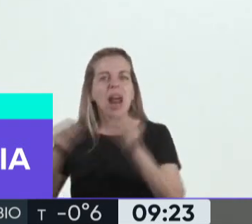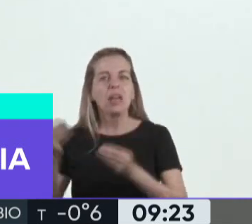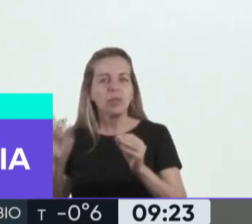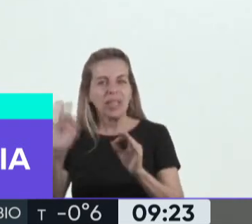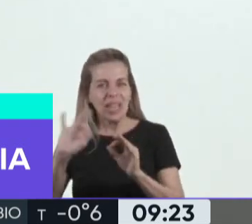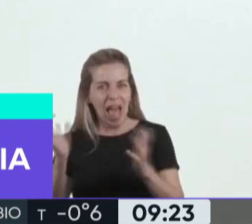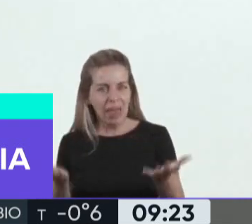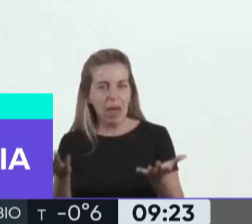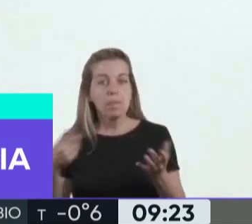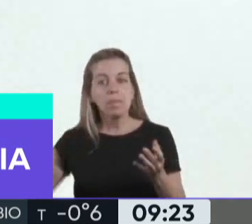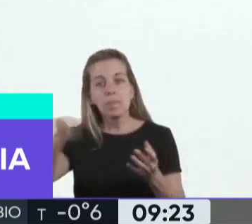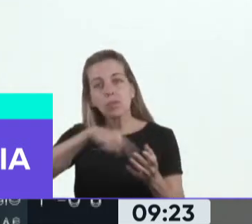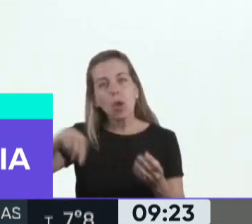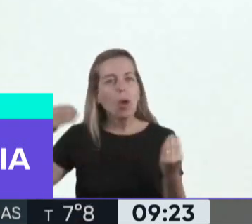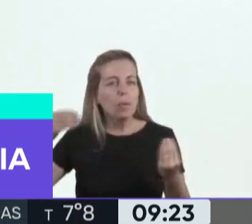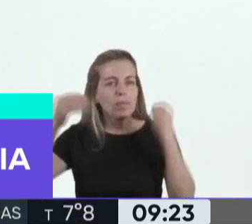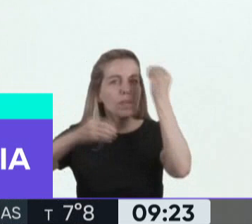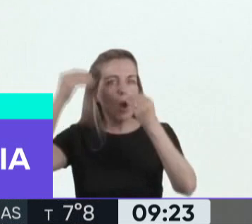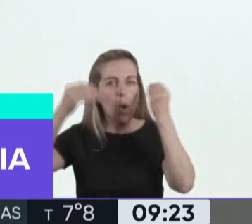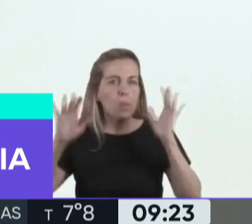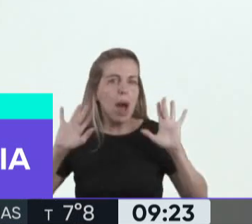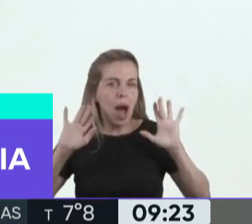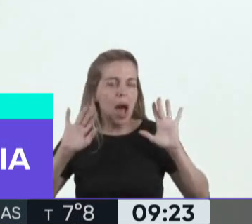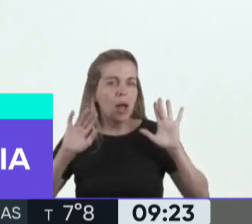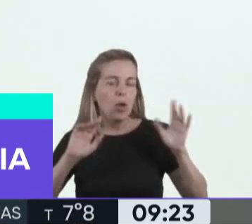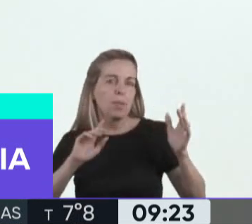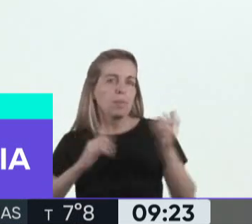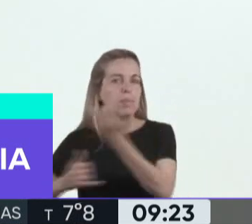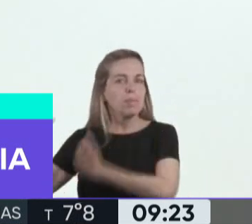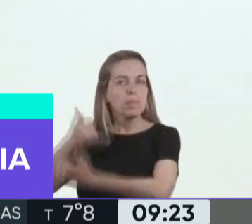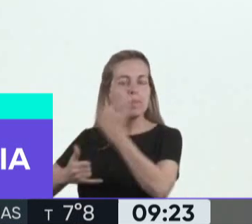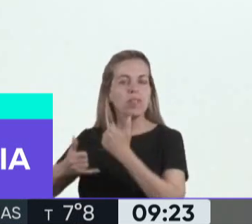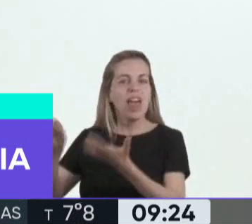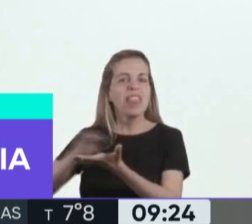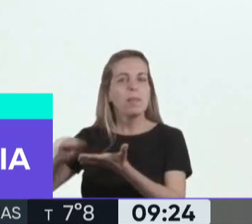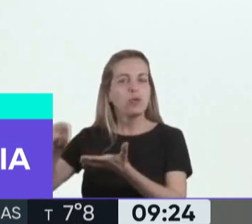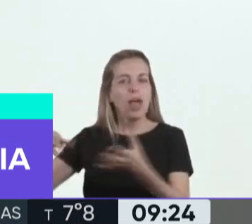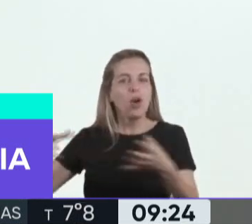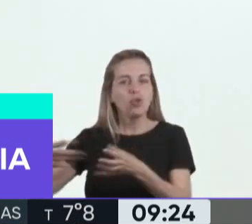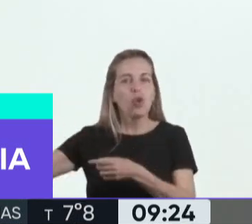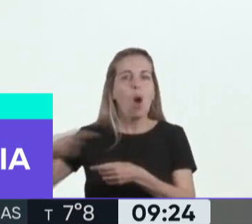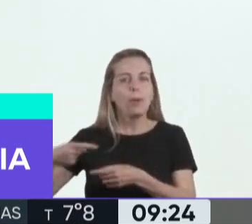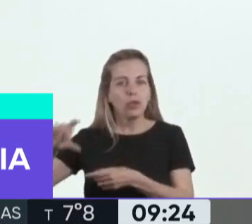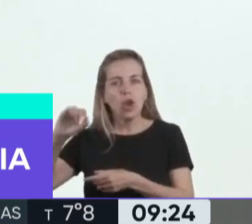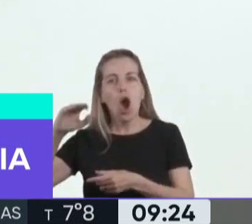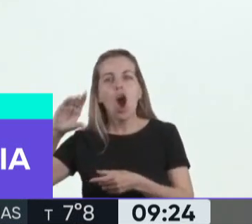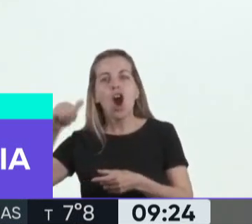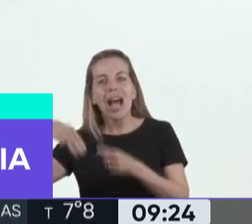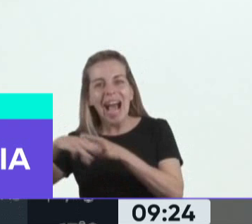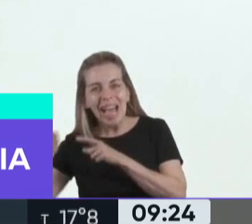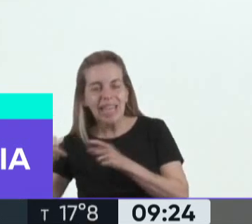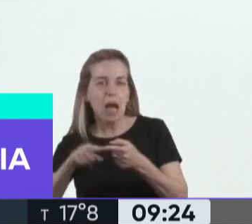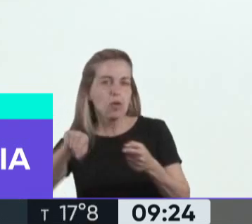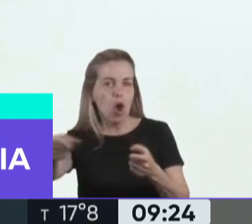preocupó, por lo menos según lo que me transmitieron diputados opositores como Graciela Ocaña y Martín